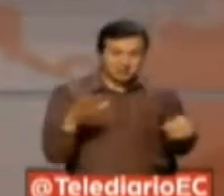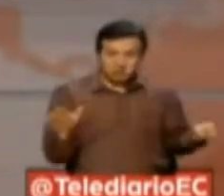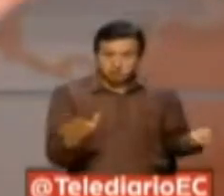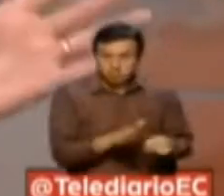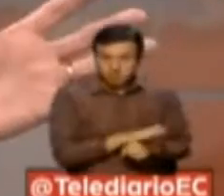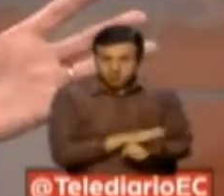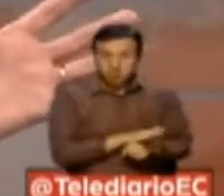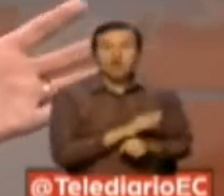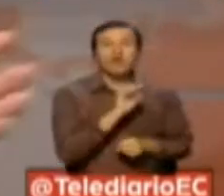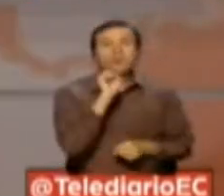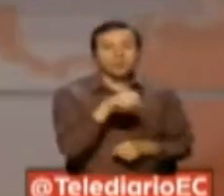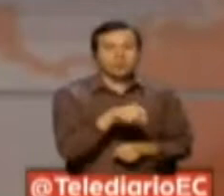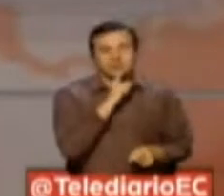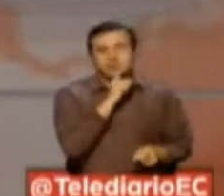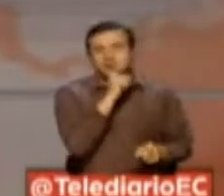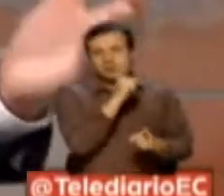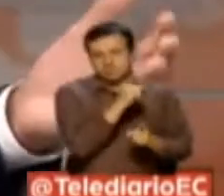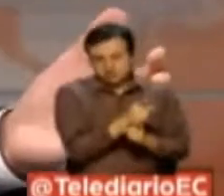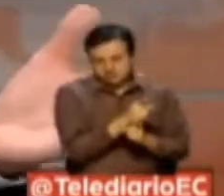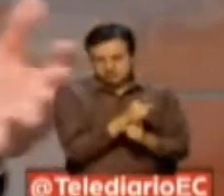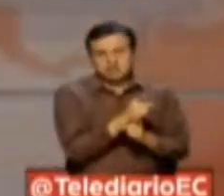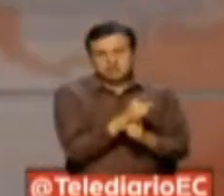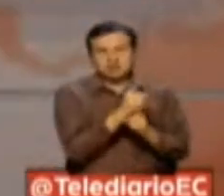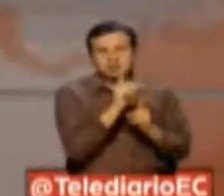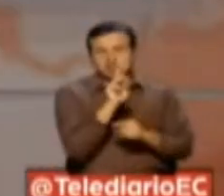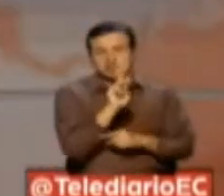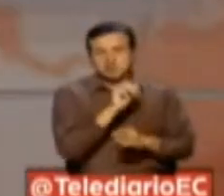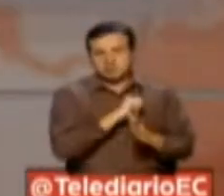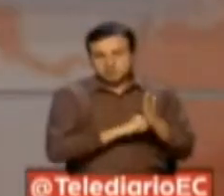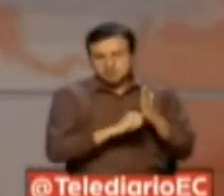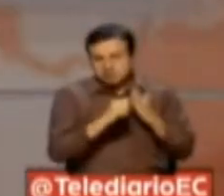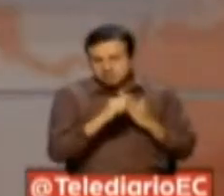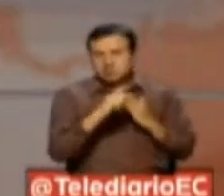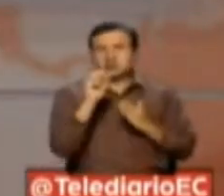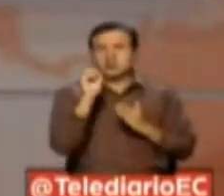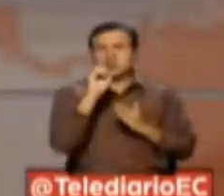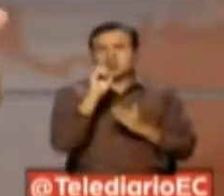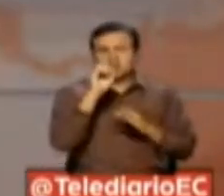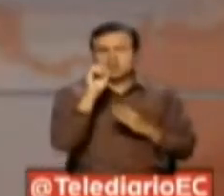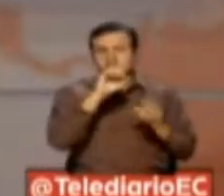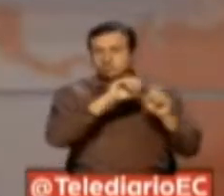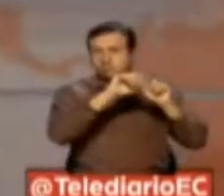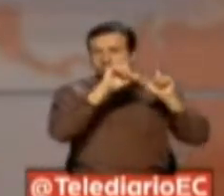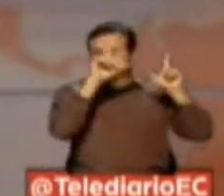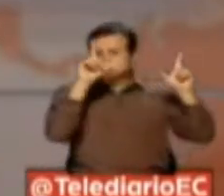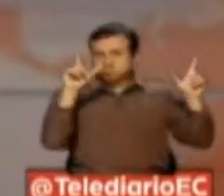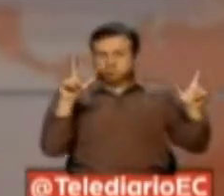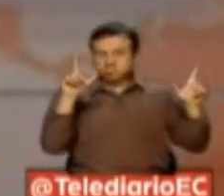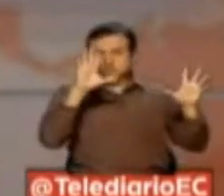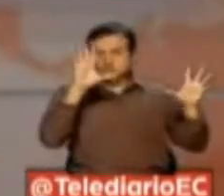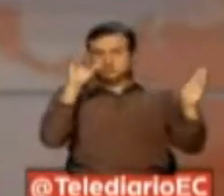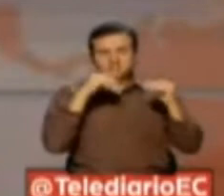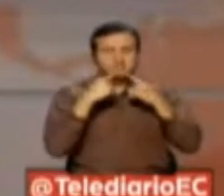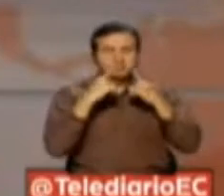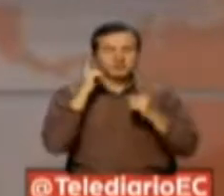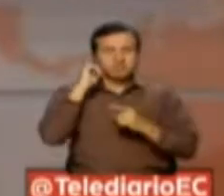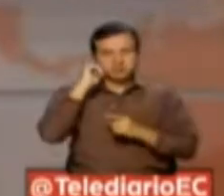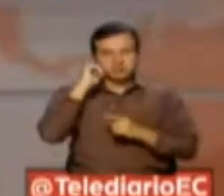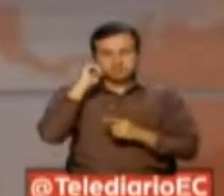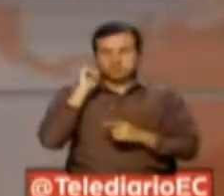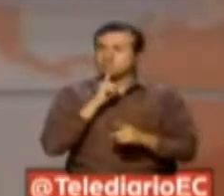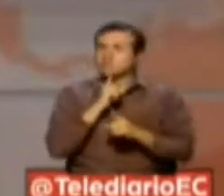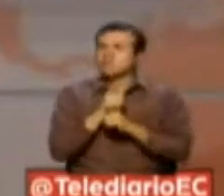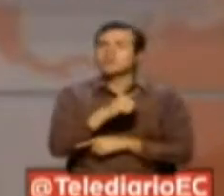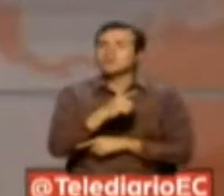se las pone ya en la página del ministerio en las páginas él se expone al público así de dioses así debió ser de tal